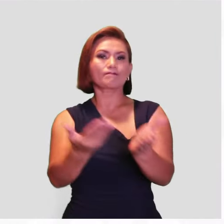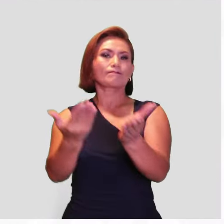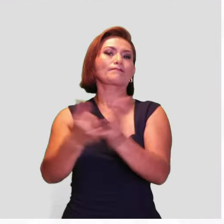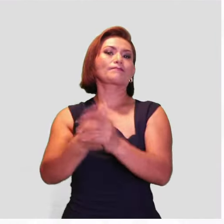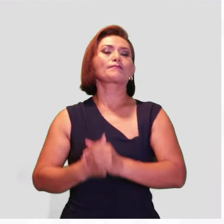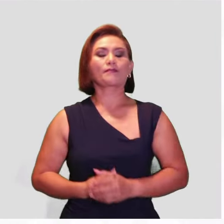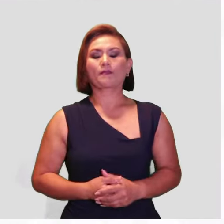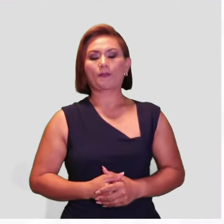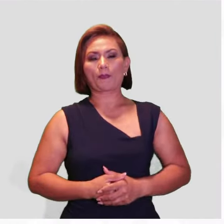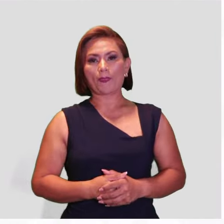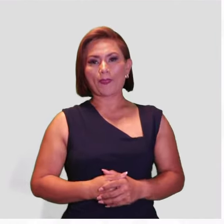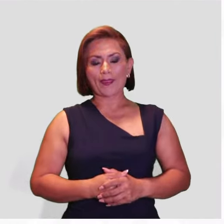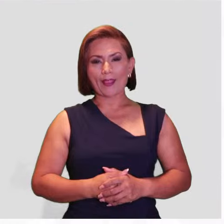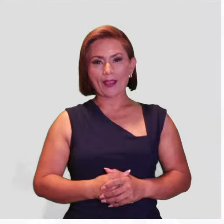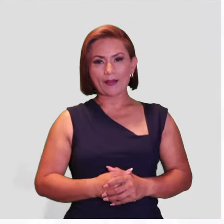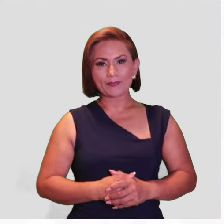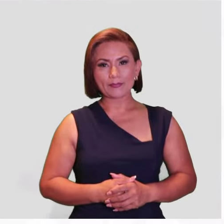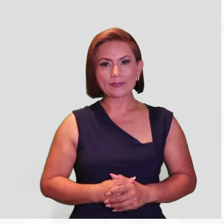Lo escuchamos.